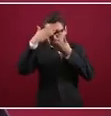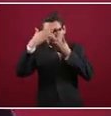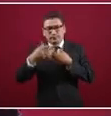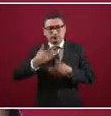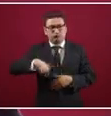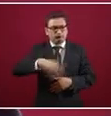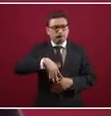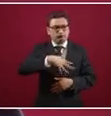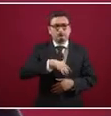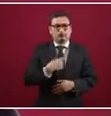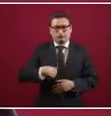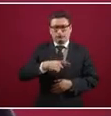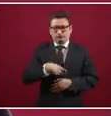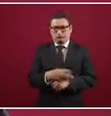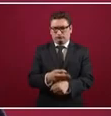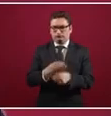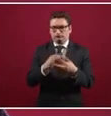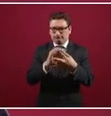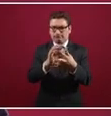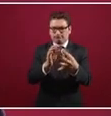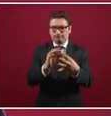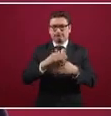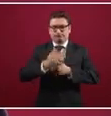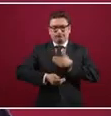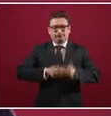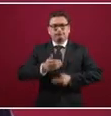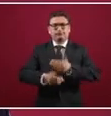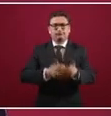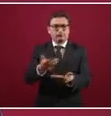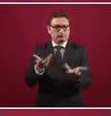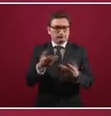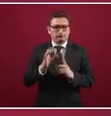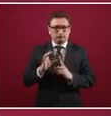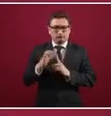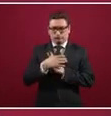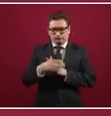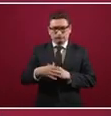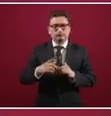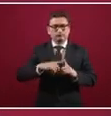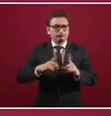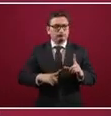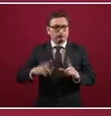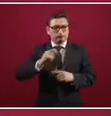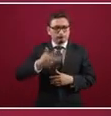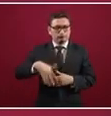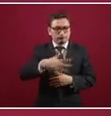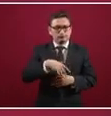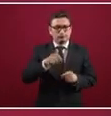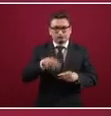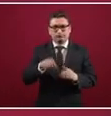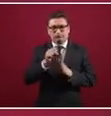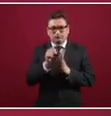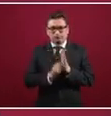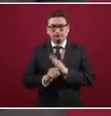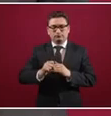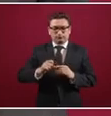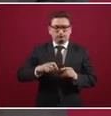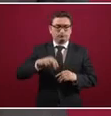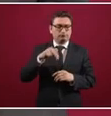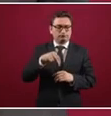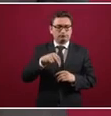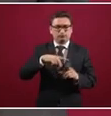vamos a dar cuenta de algunos de los avances que ha trabajado la comisión nacional de búsqueda y el sistema nacional de búsqueda